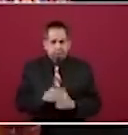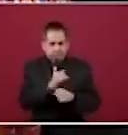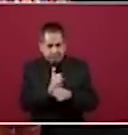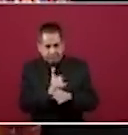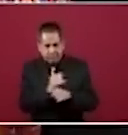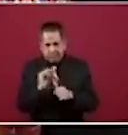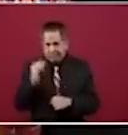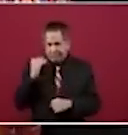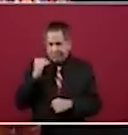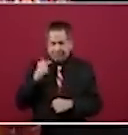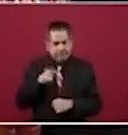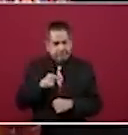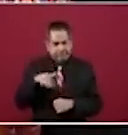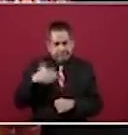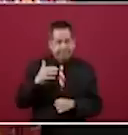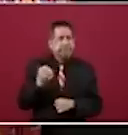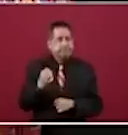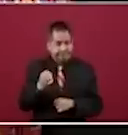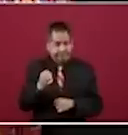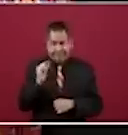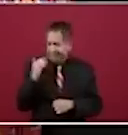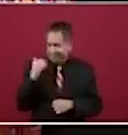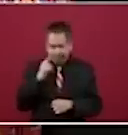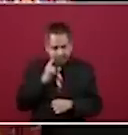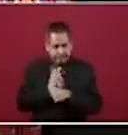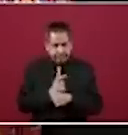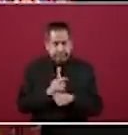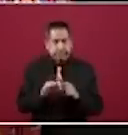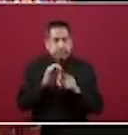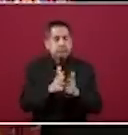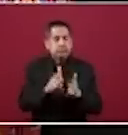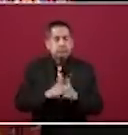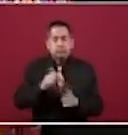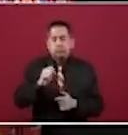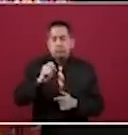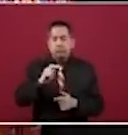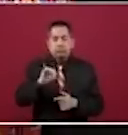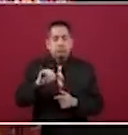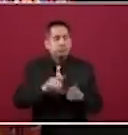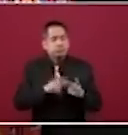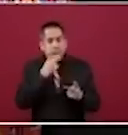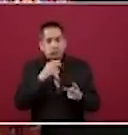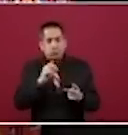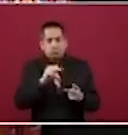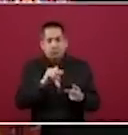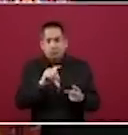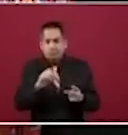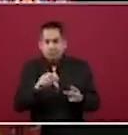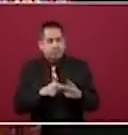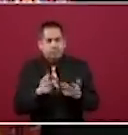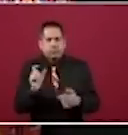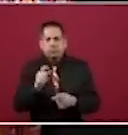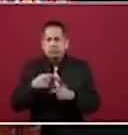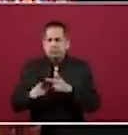Investigaciones muy recientes del 15 de enero. Sí, se menciona el grupo Sony de Salvador Oñate. ¿Y cuándo van a empezar